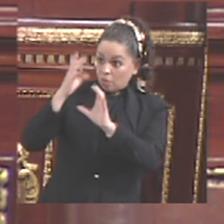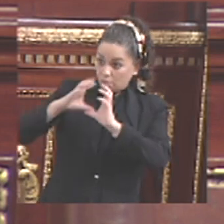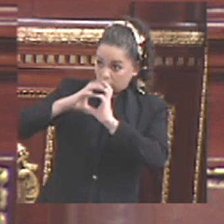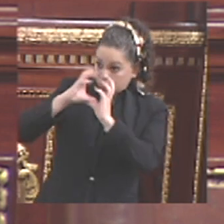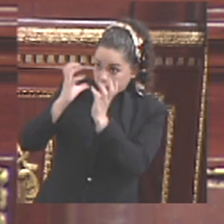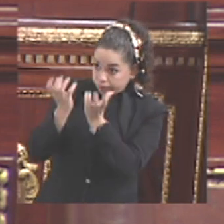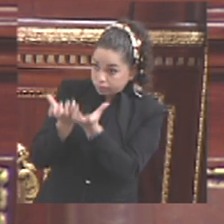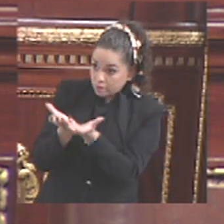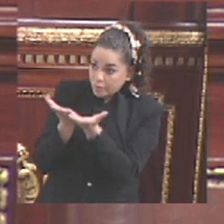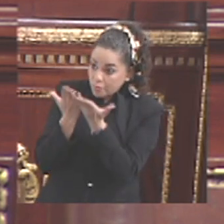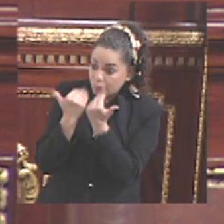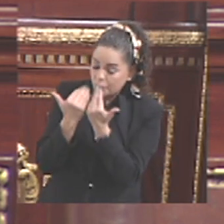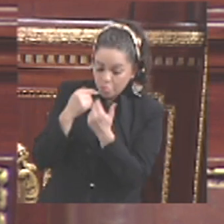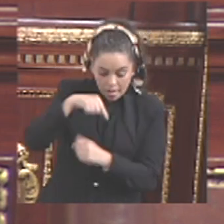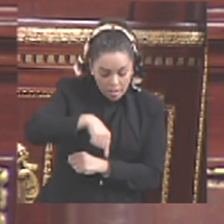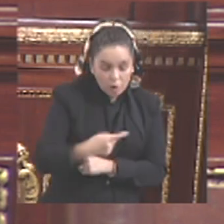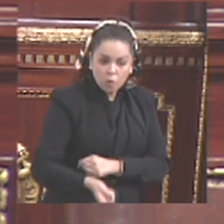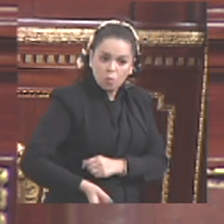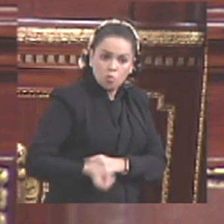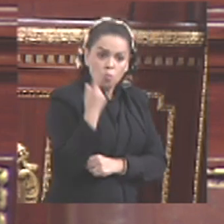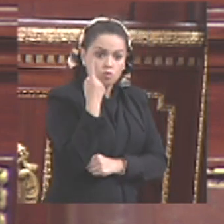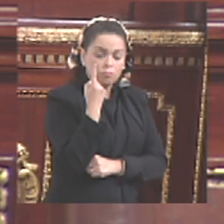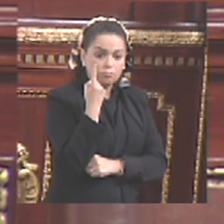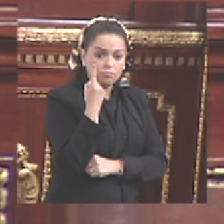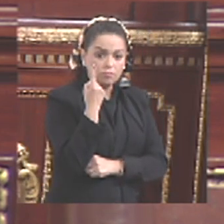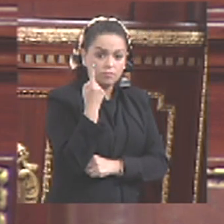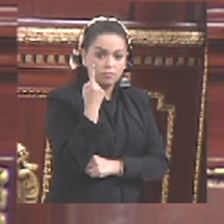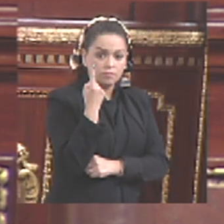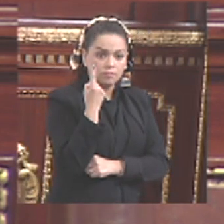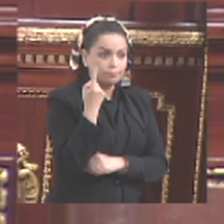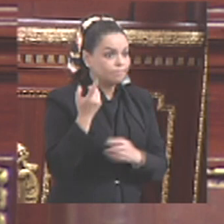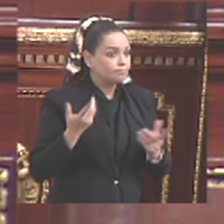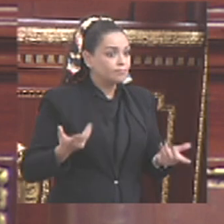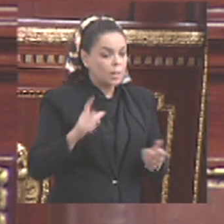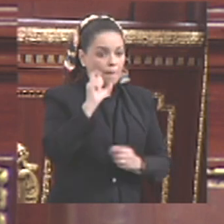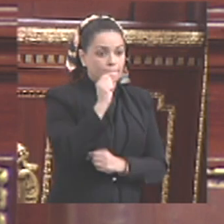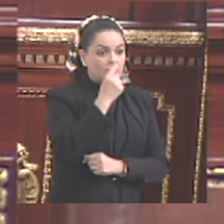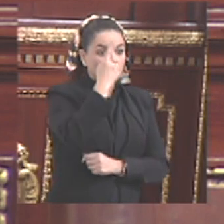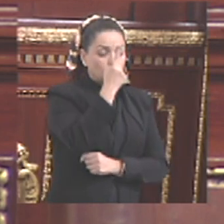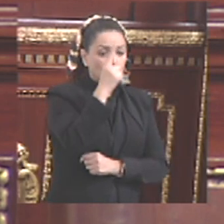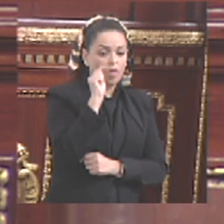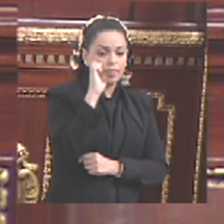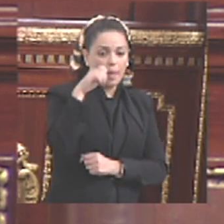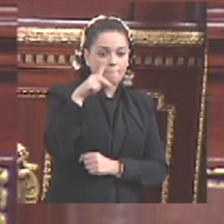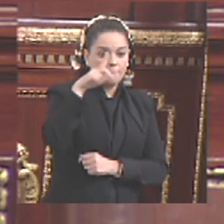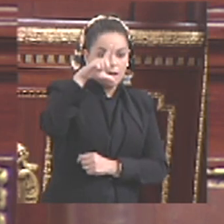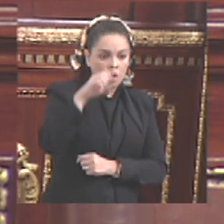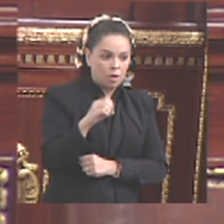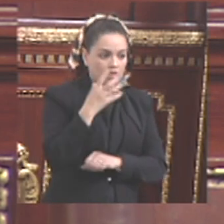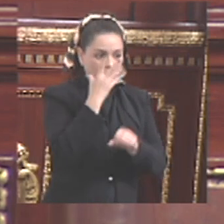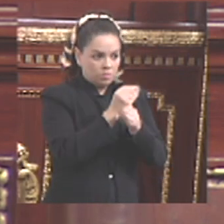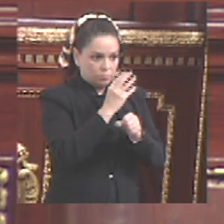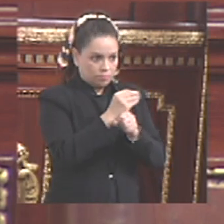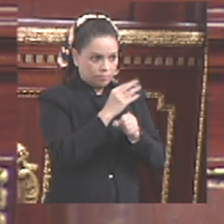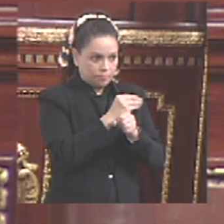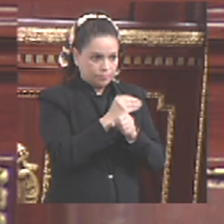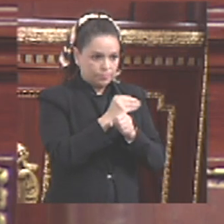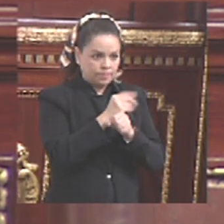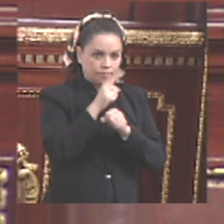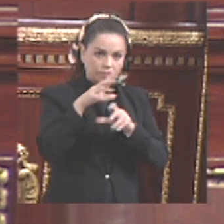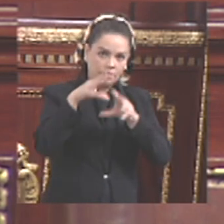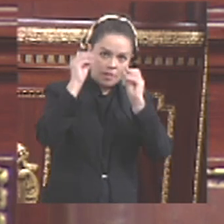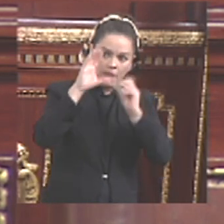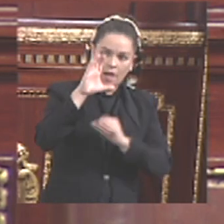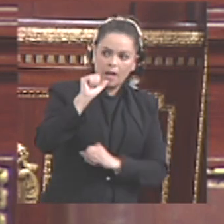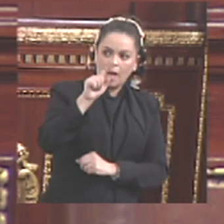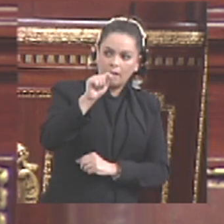Infraestructura patrimonial y social. 21 templos intervenidos, la Catedral, el Ángel